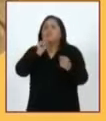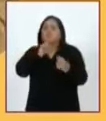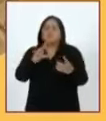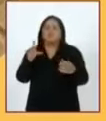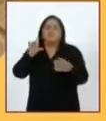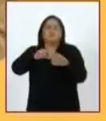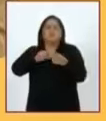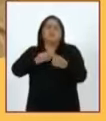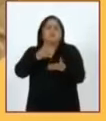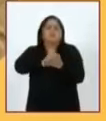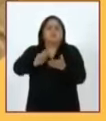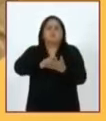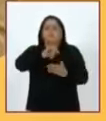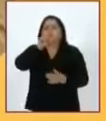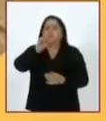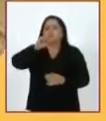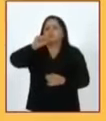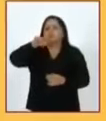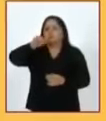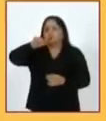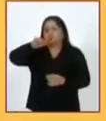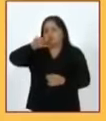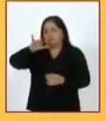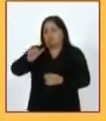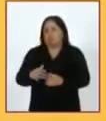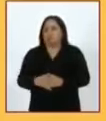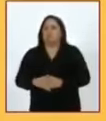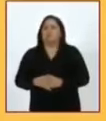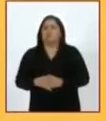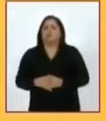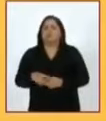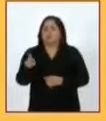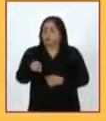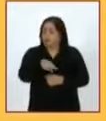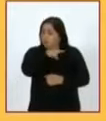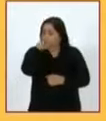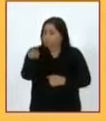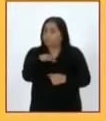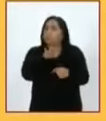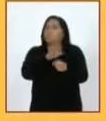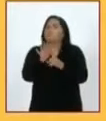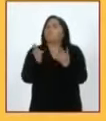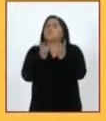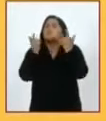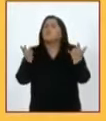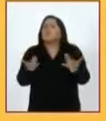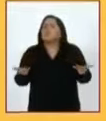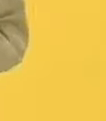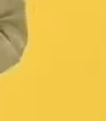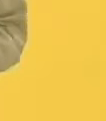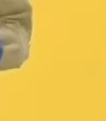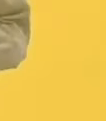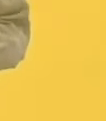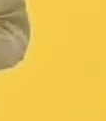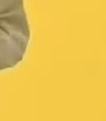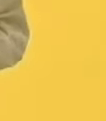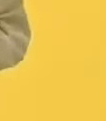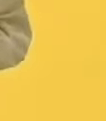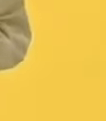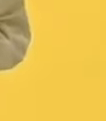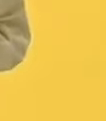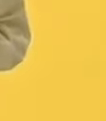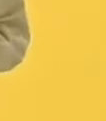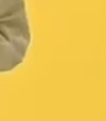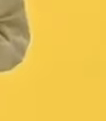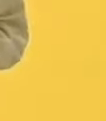José Santamaría y Pedro Alonso. ¿Ustedes cuál historia adaptarán? Esperamos que les